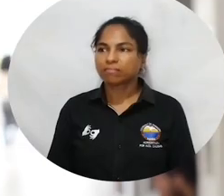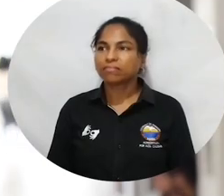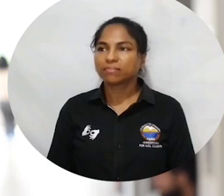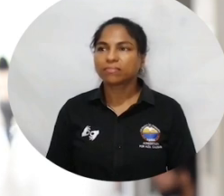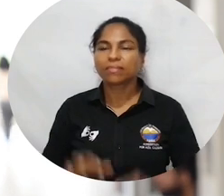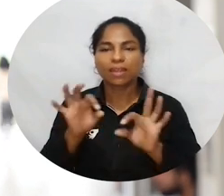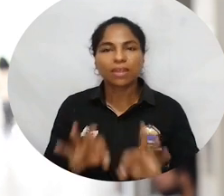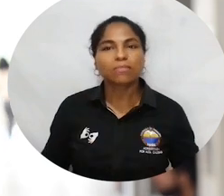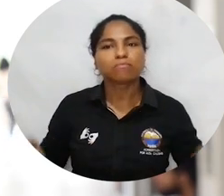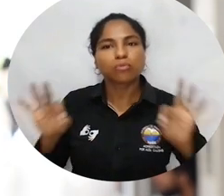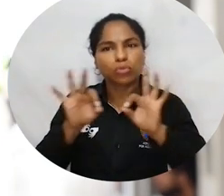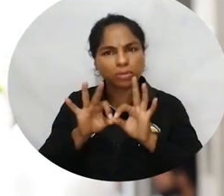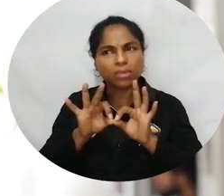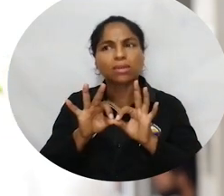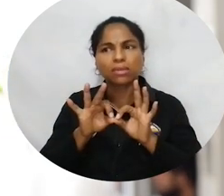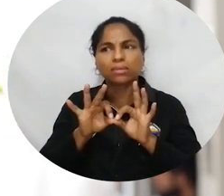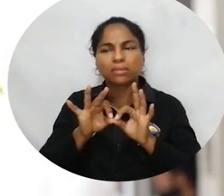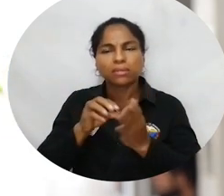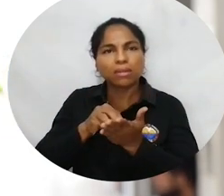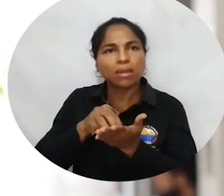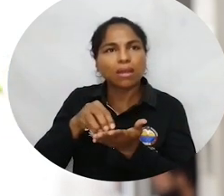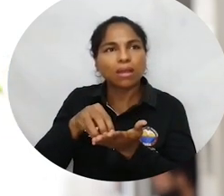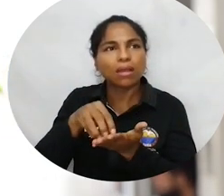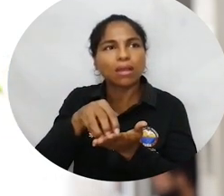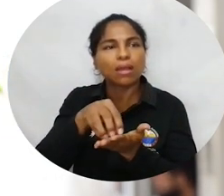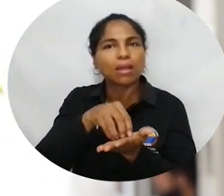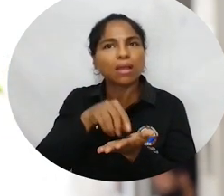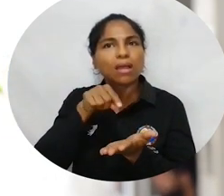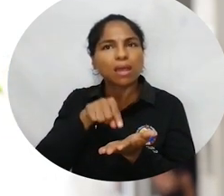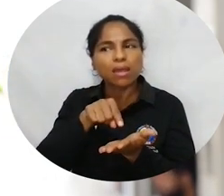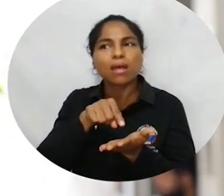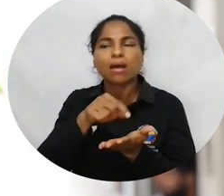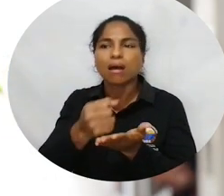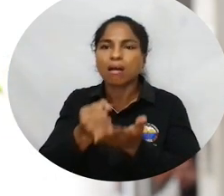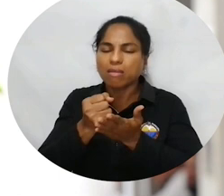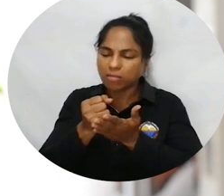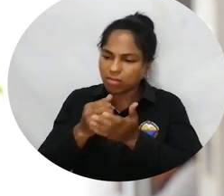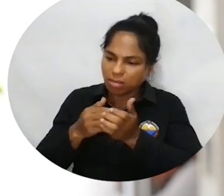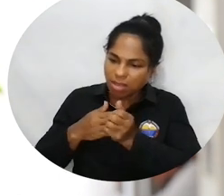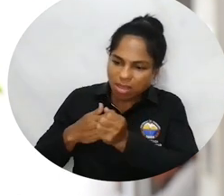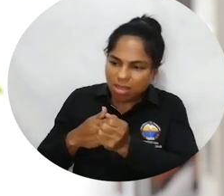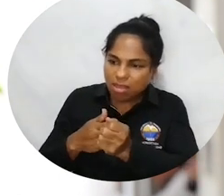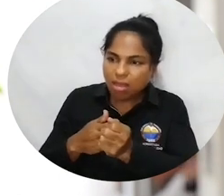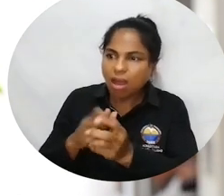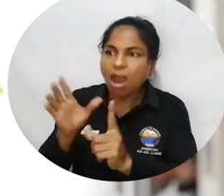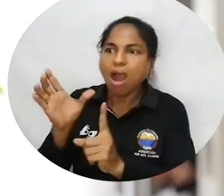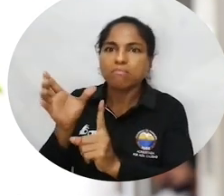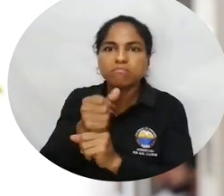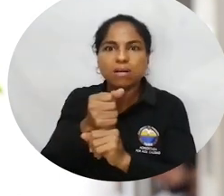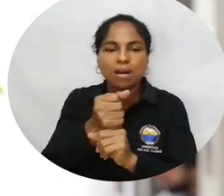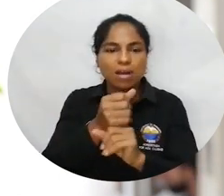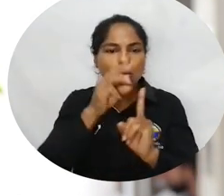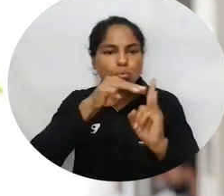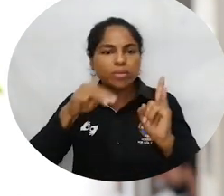Para mí parece fundamental esta iniciativa porque nos permite conocer de una forma rápida, y no solamente rápida, sino